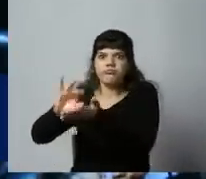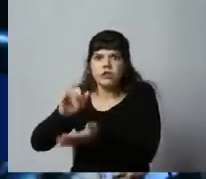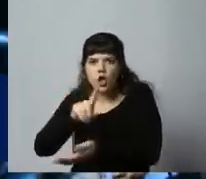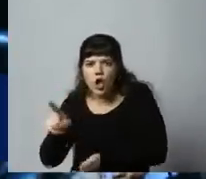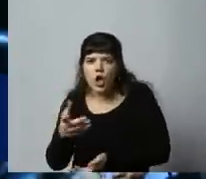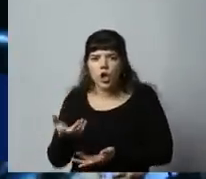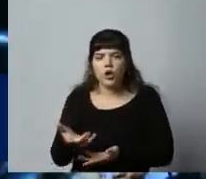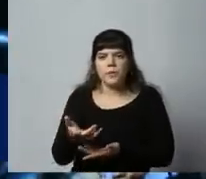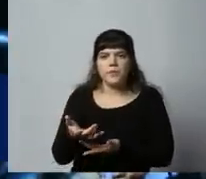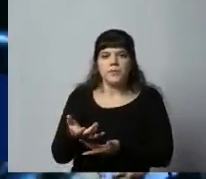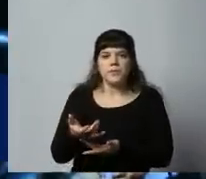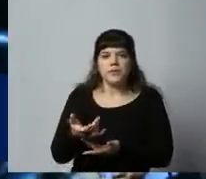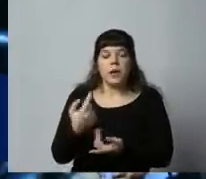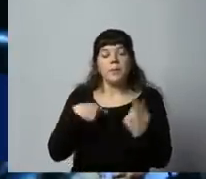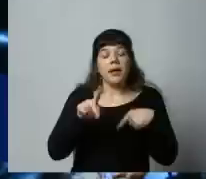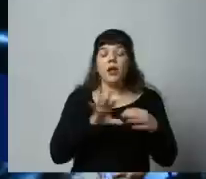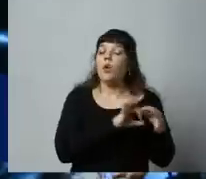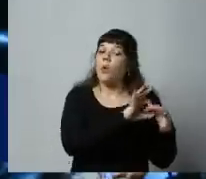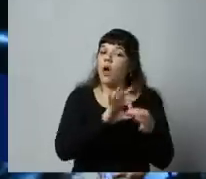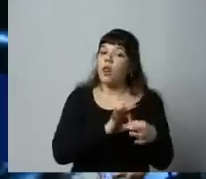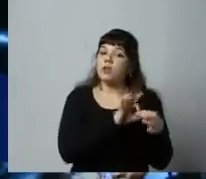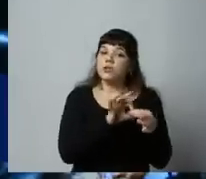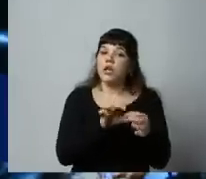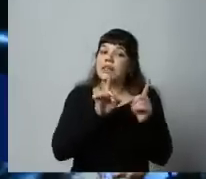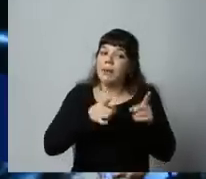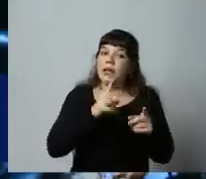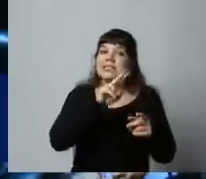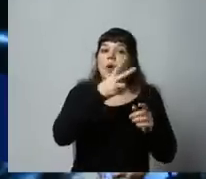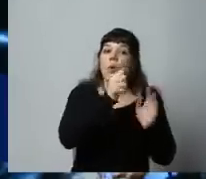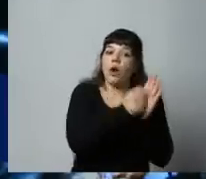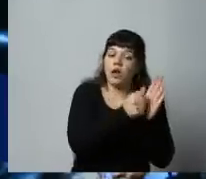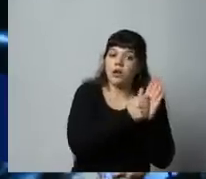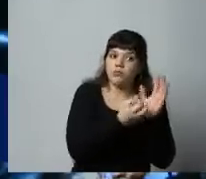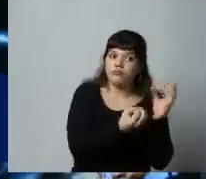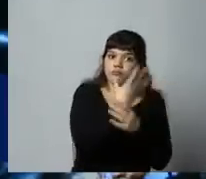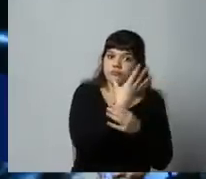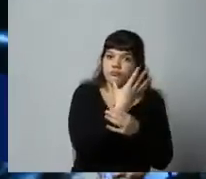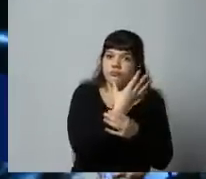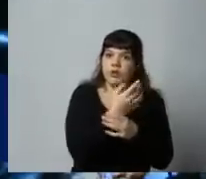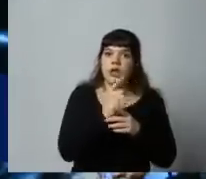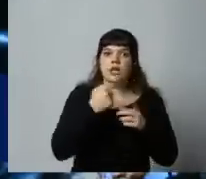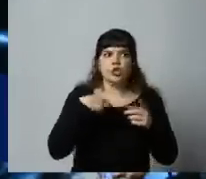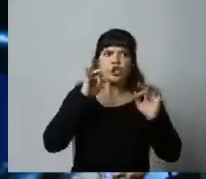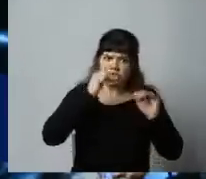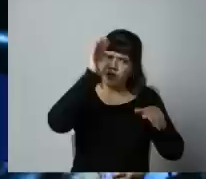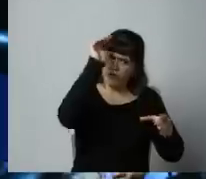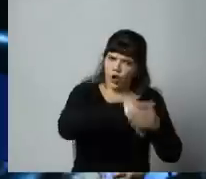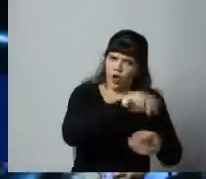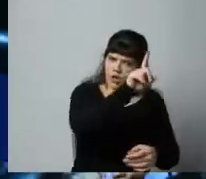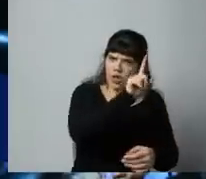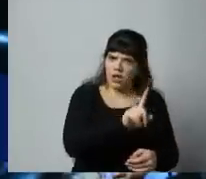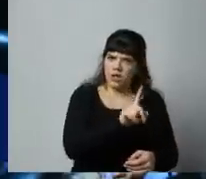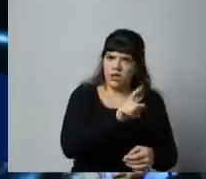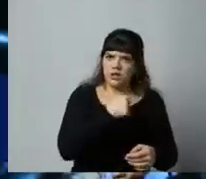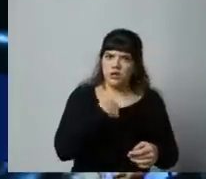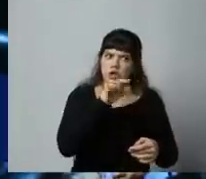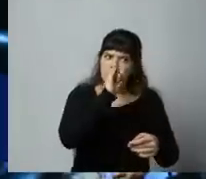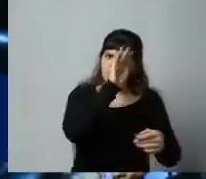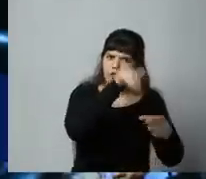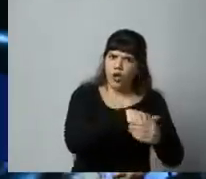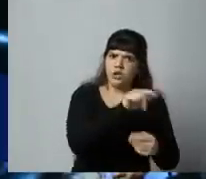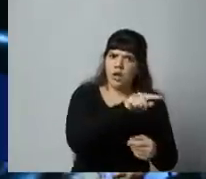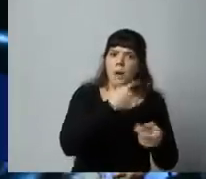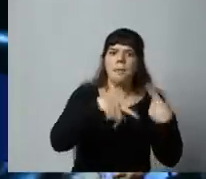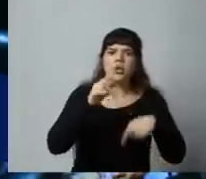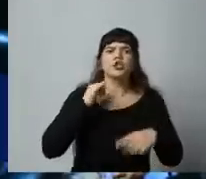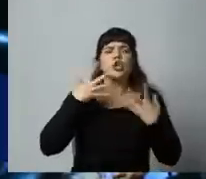pero la coalición eh incorpora un segundo artículo donde dice Más allá de que vamos a votar Este primero O sea el balance queremos